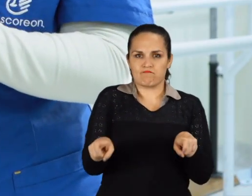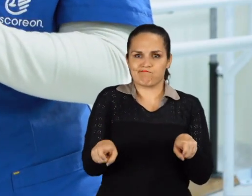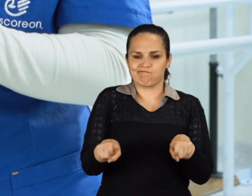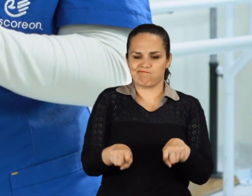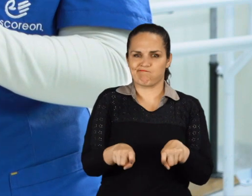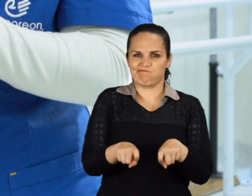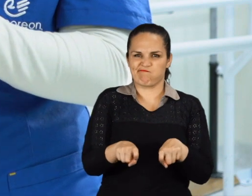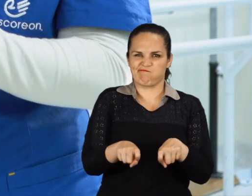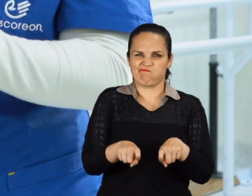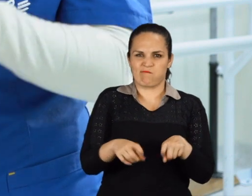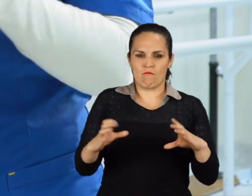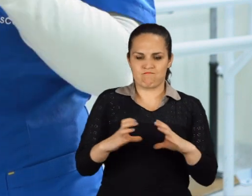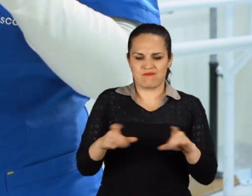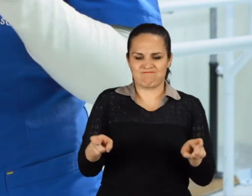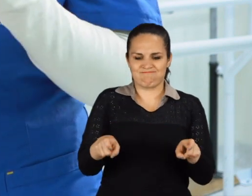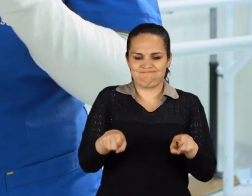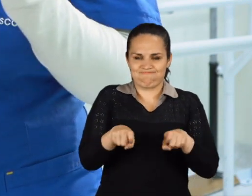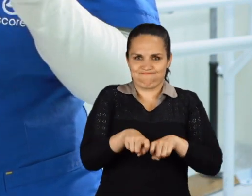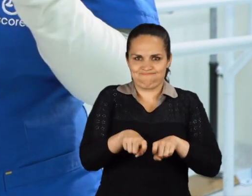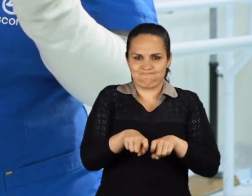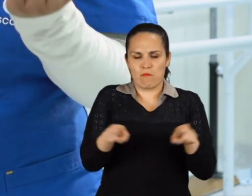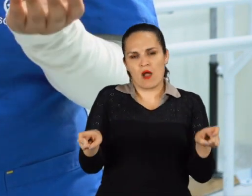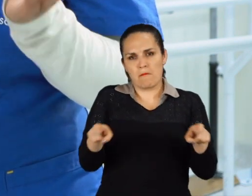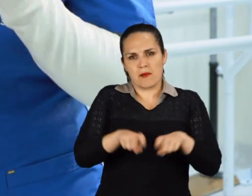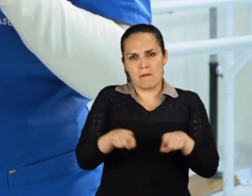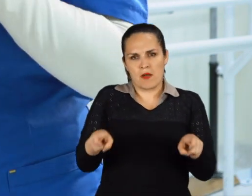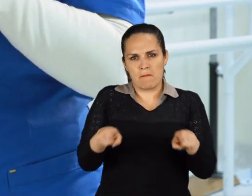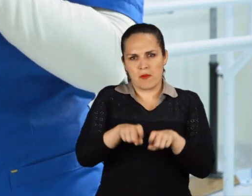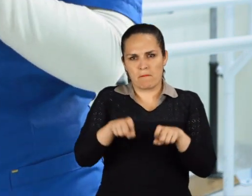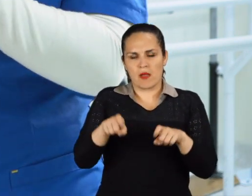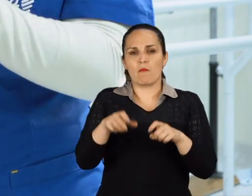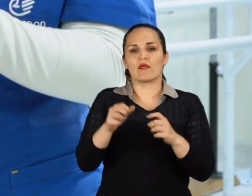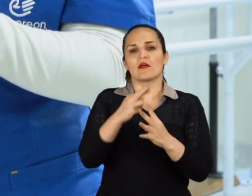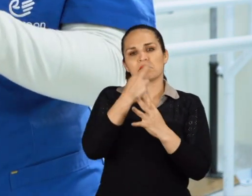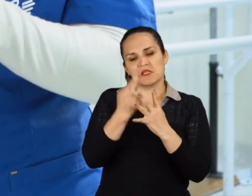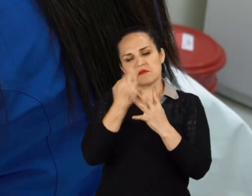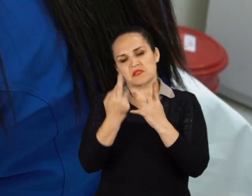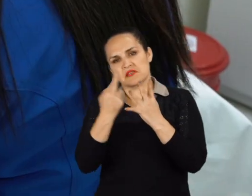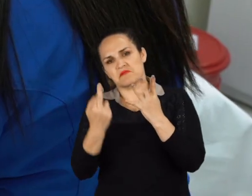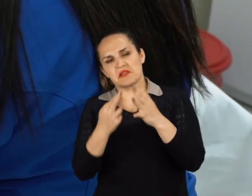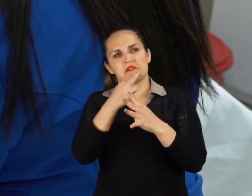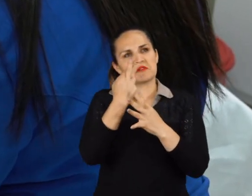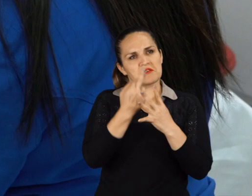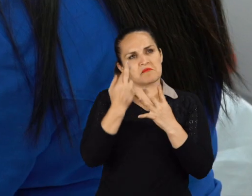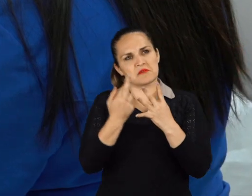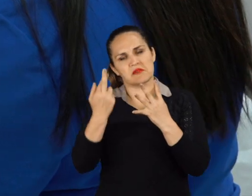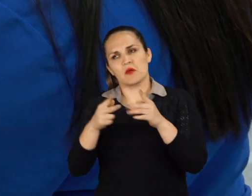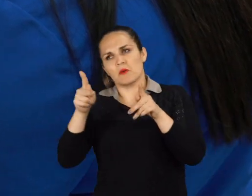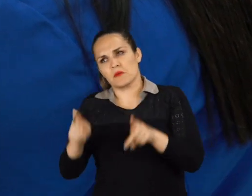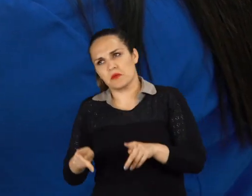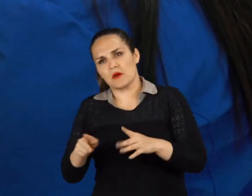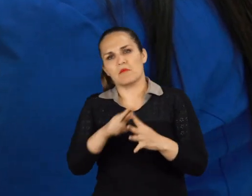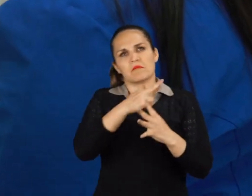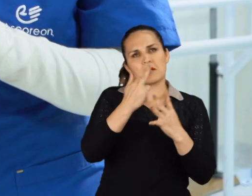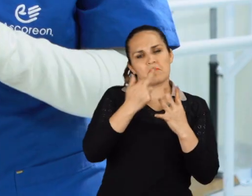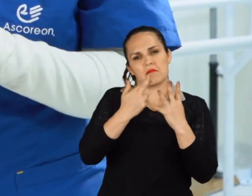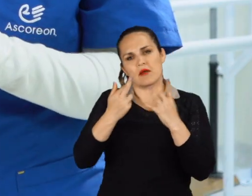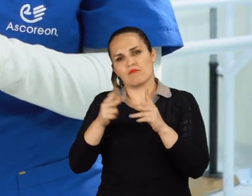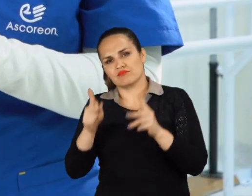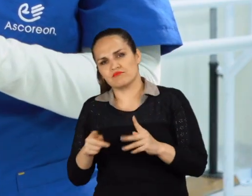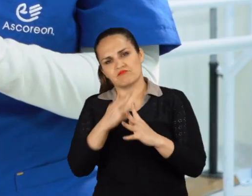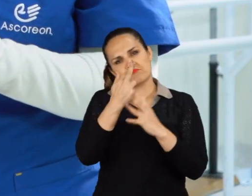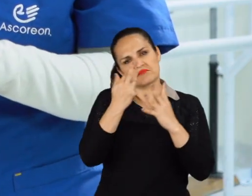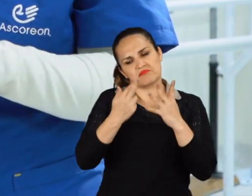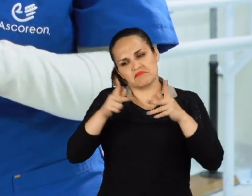mantenga. Podemos hacer cuatro repeticiones y que lo mantenga 5 segundos, descanse y durante el transcurso del día lo